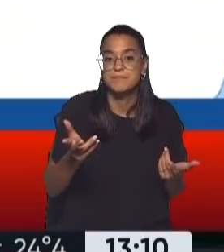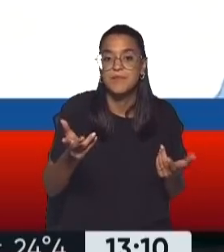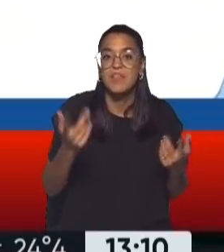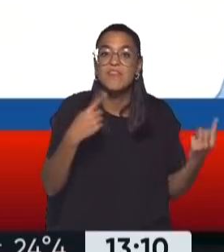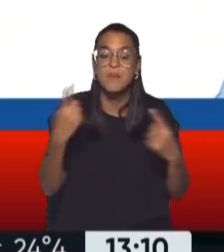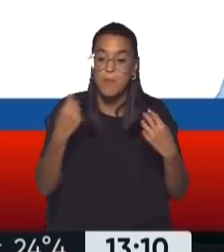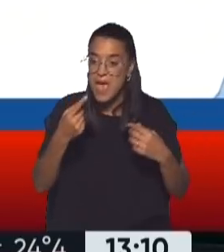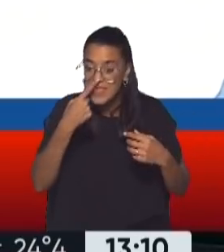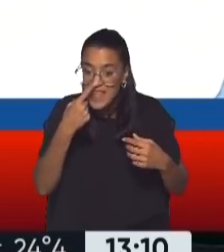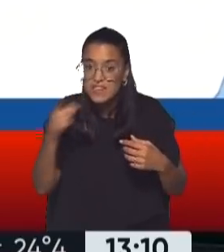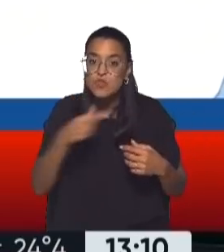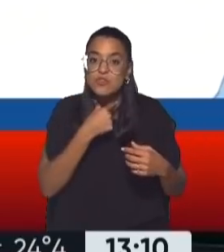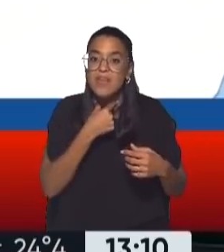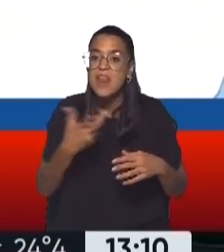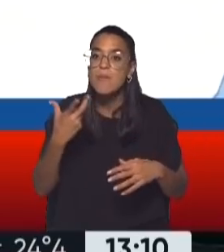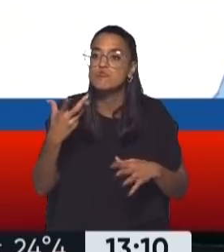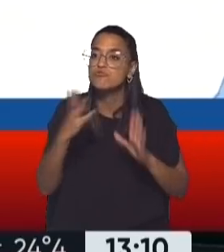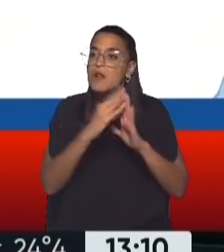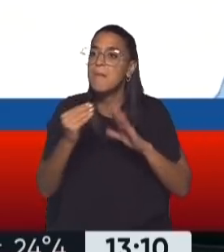qué intereses queremos representar.